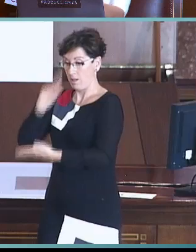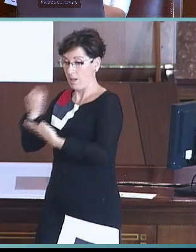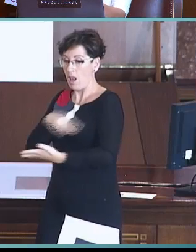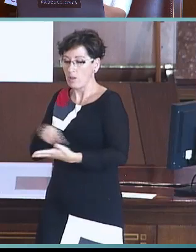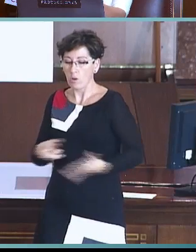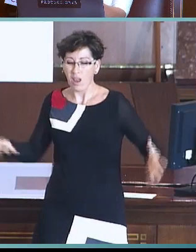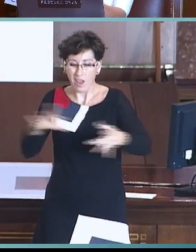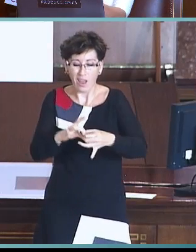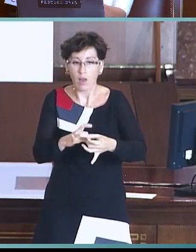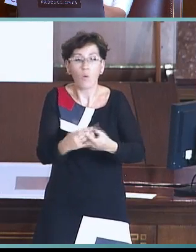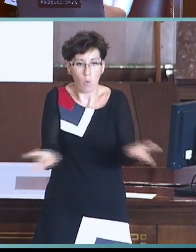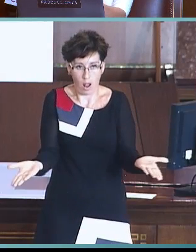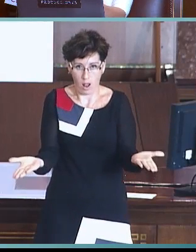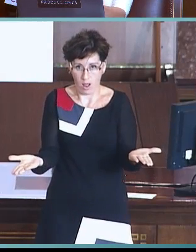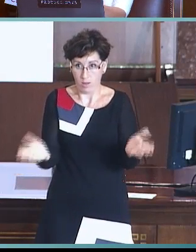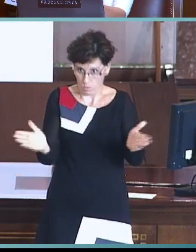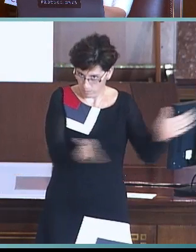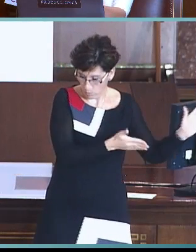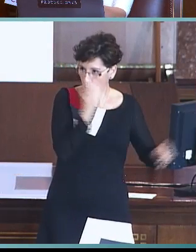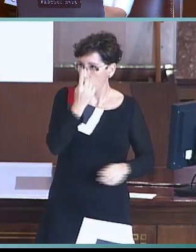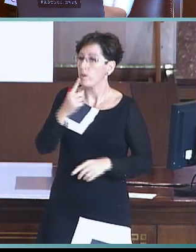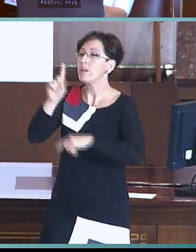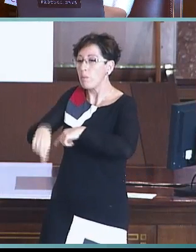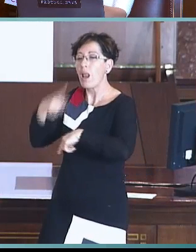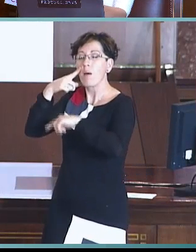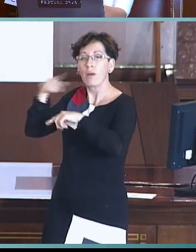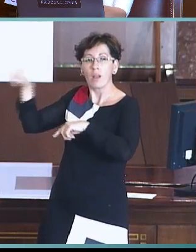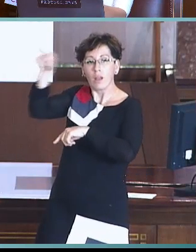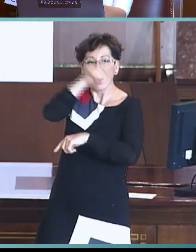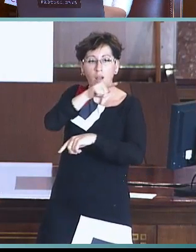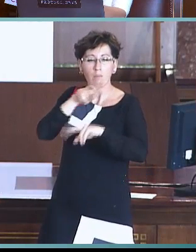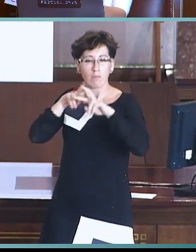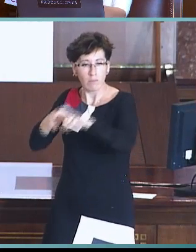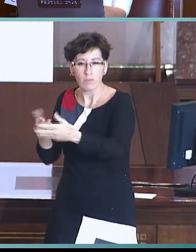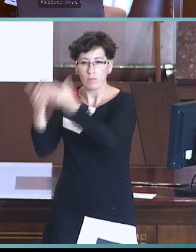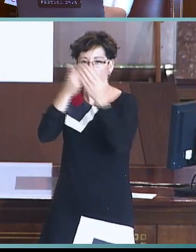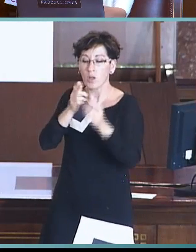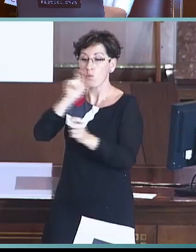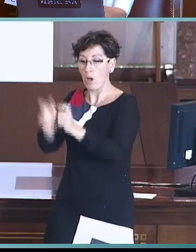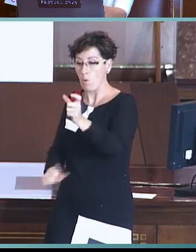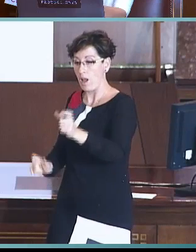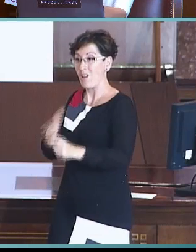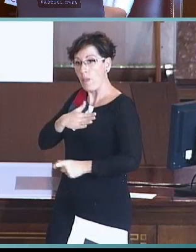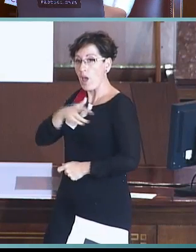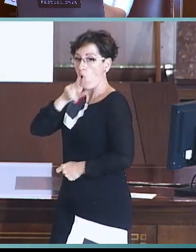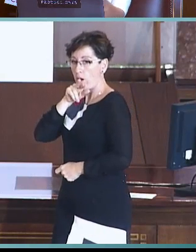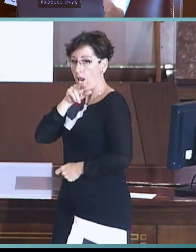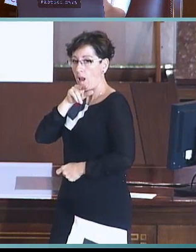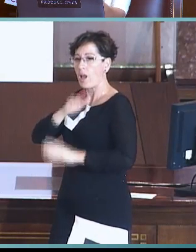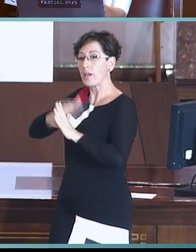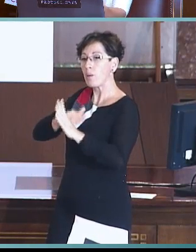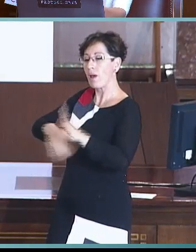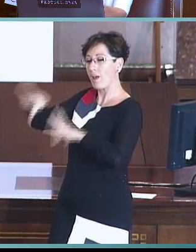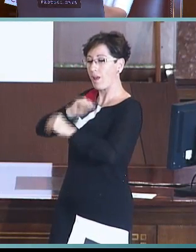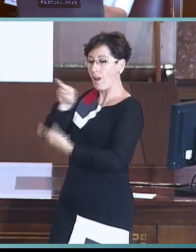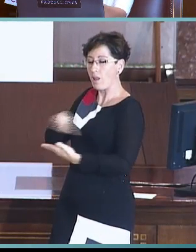teníamos que ver qué dice la literatura y los estudios sobre vocabulario en lenguas orales y comprensión lectora. Respecto a